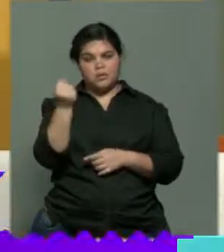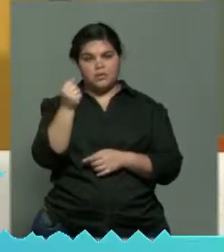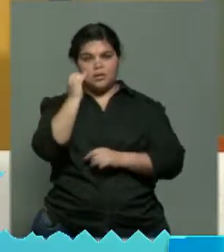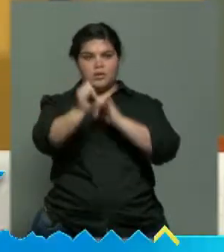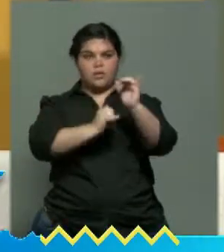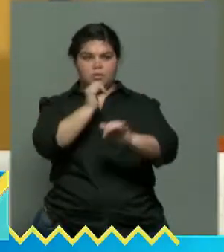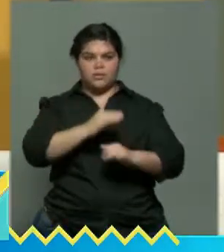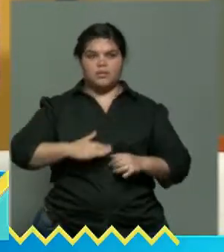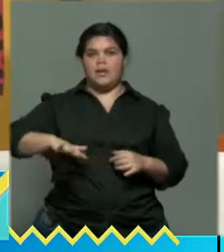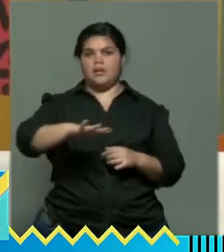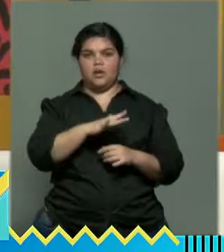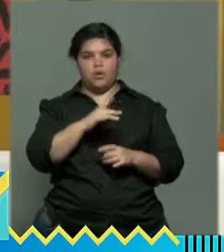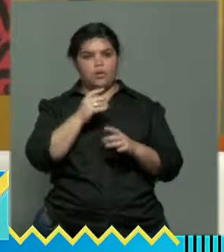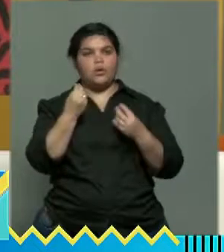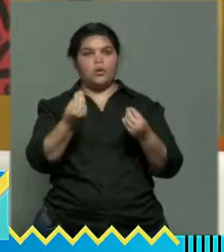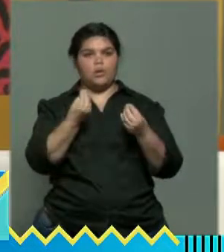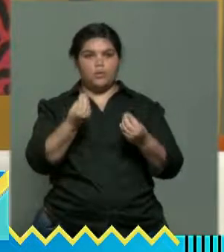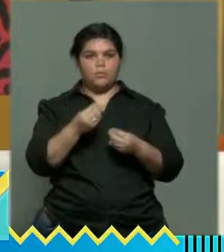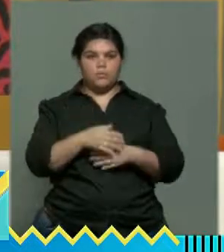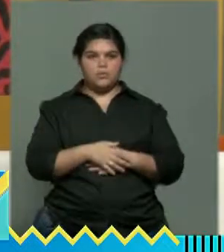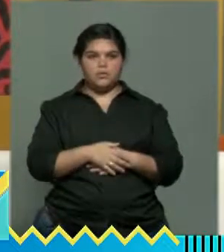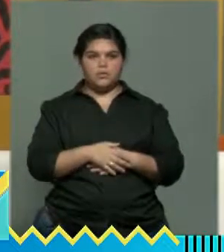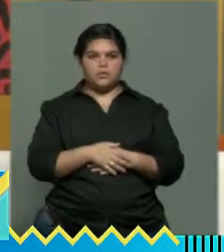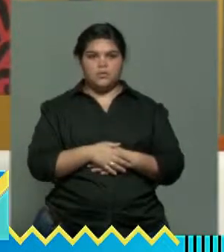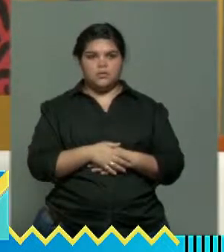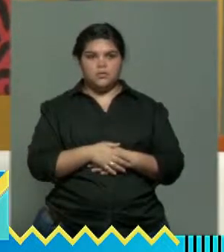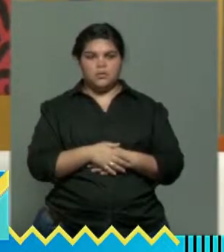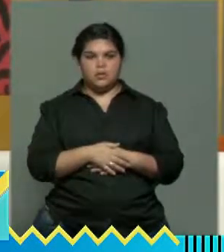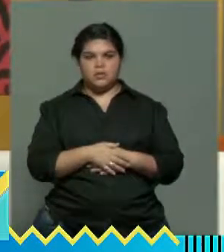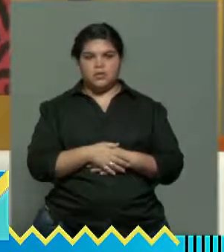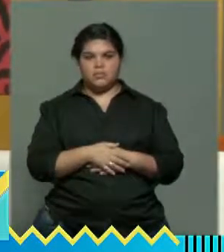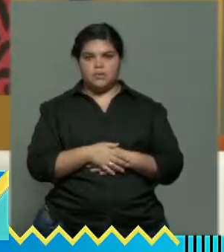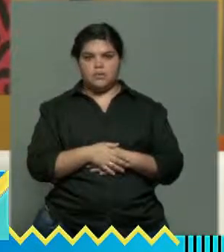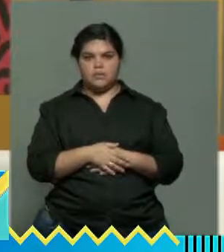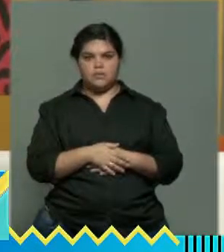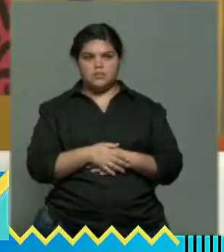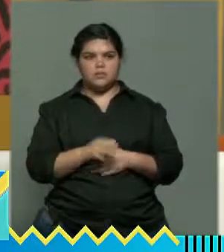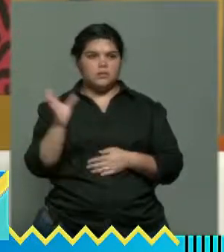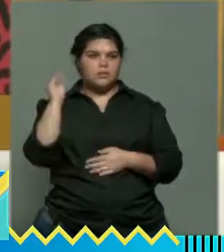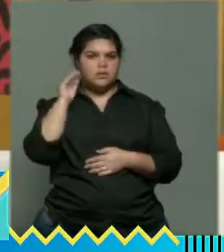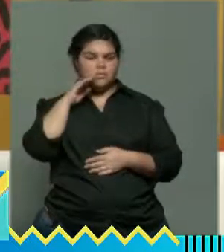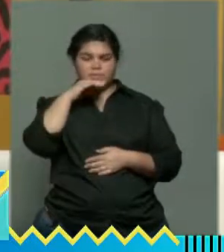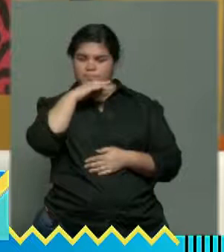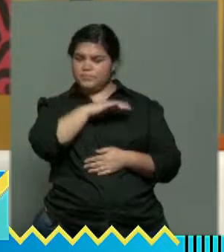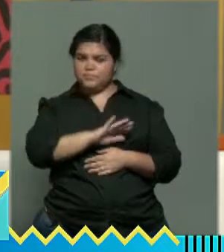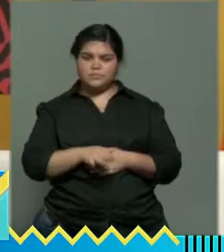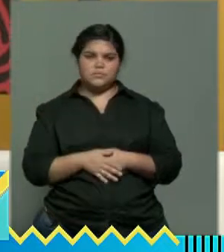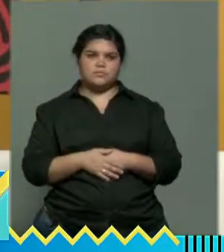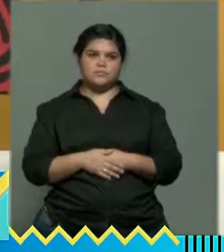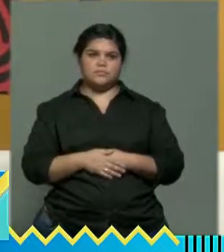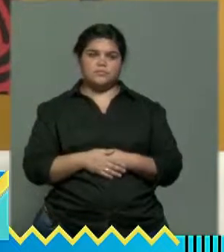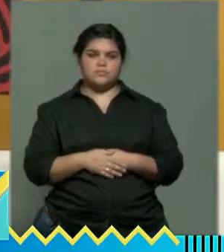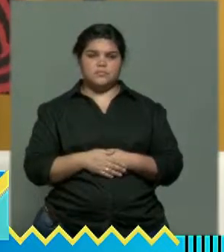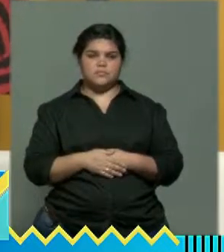te decía, creo que todas estas versiones surgieron de Copal o de cámaras que representan a sectores que tienen muy